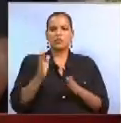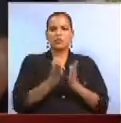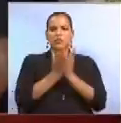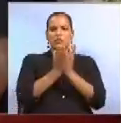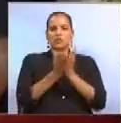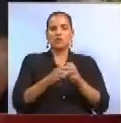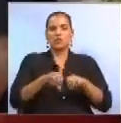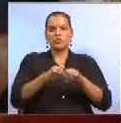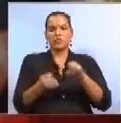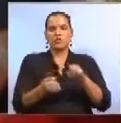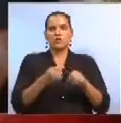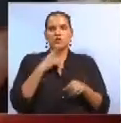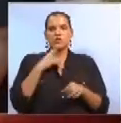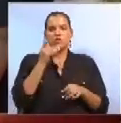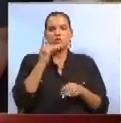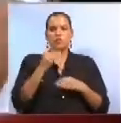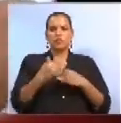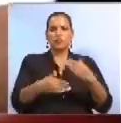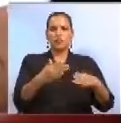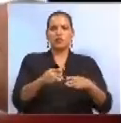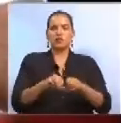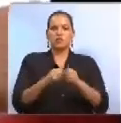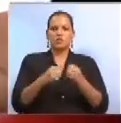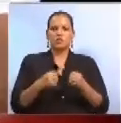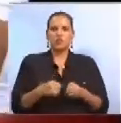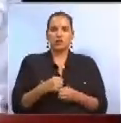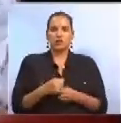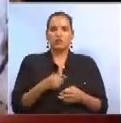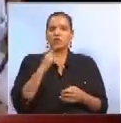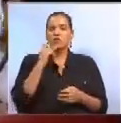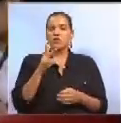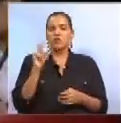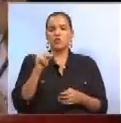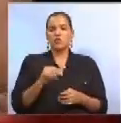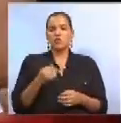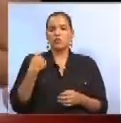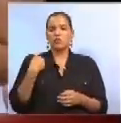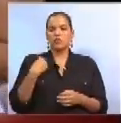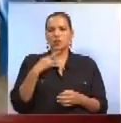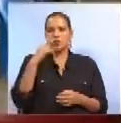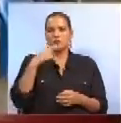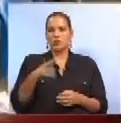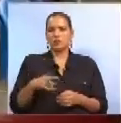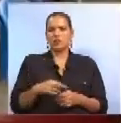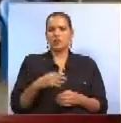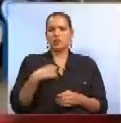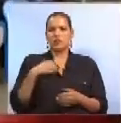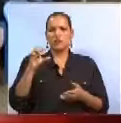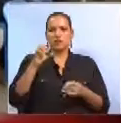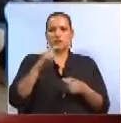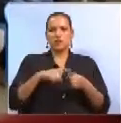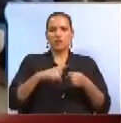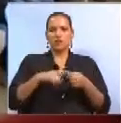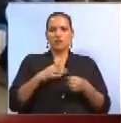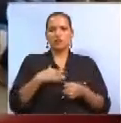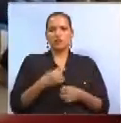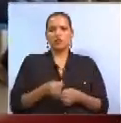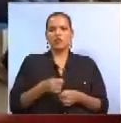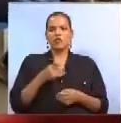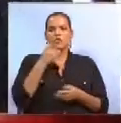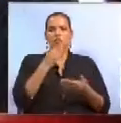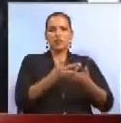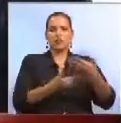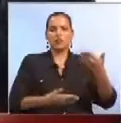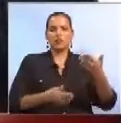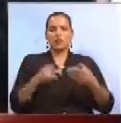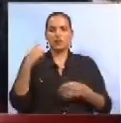y anunció que continuarán en la lucha. Dijo además que de no darse ningún resultado, irán hasta la capital para exponer su pliego de